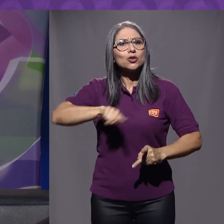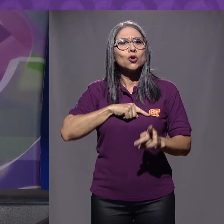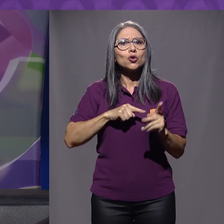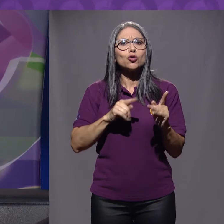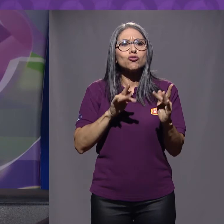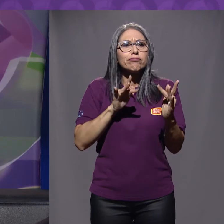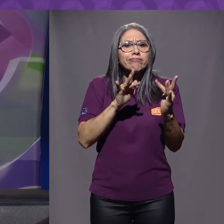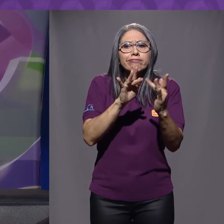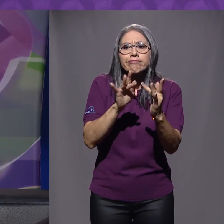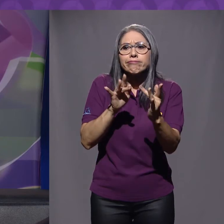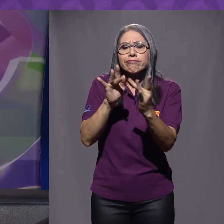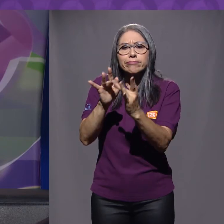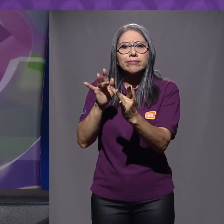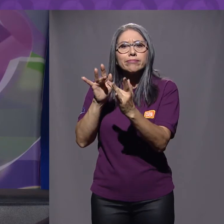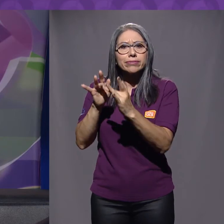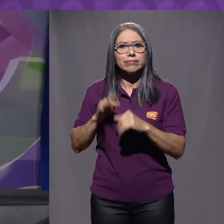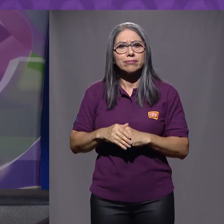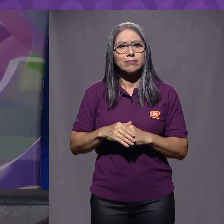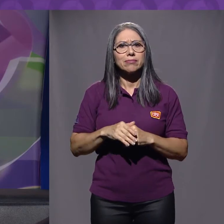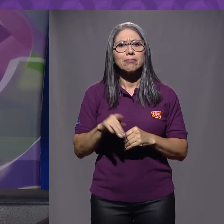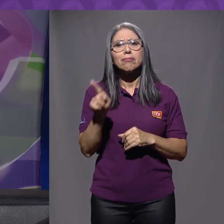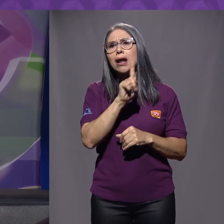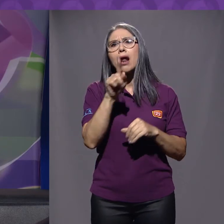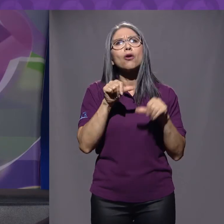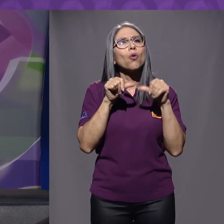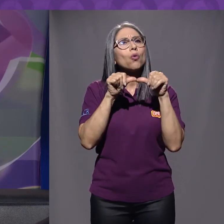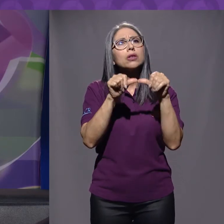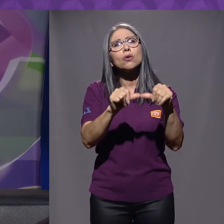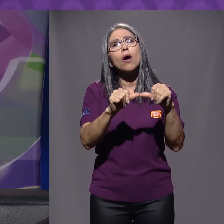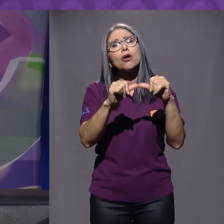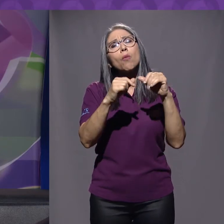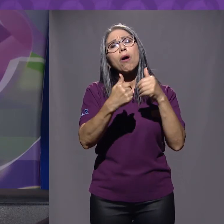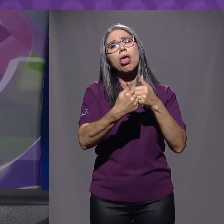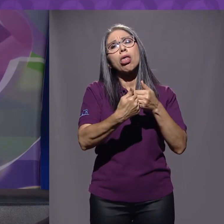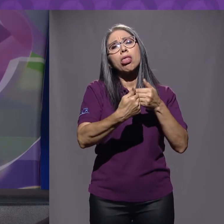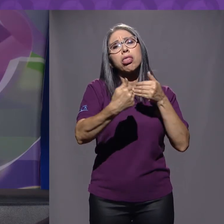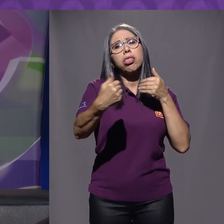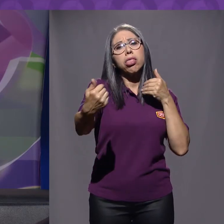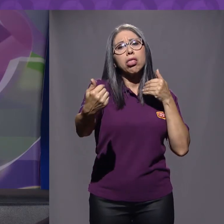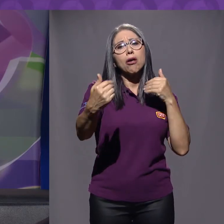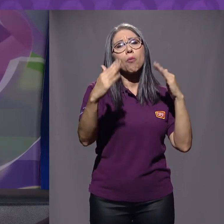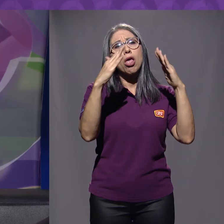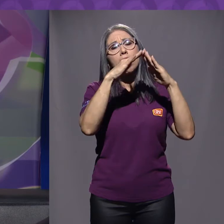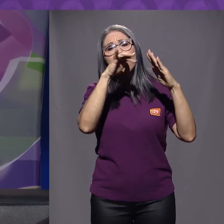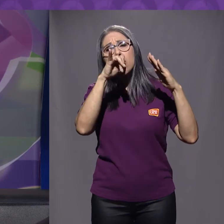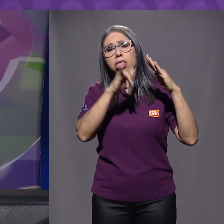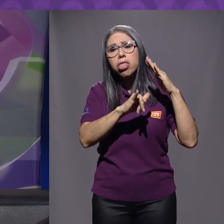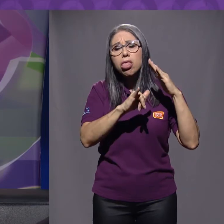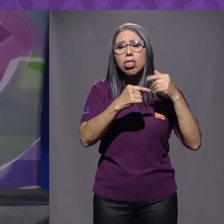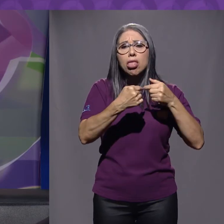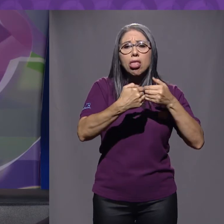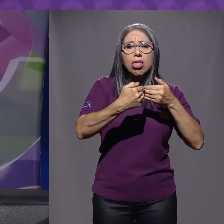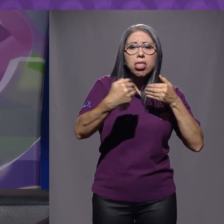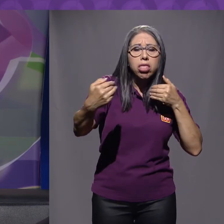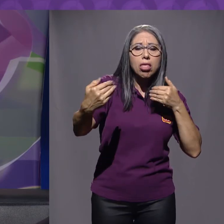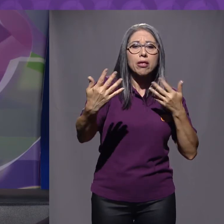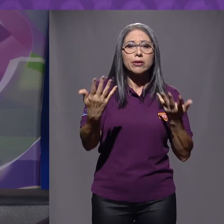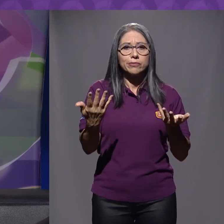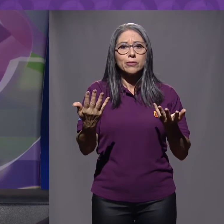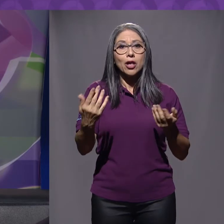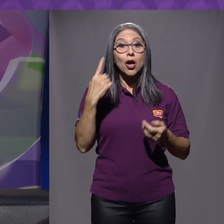más y evitar que ese distanciamiento sea tan prolongado, porque mientras nosotros dimos ese paso para